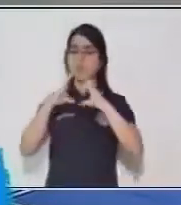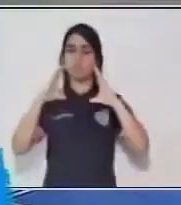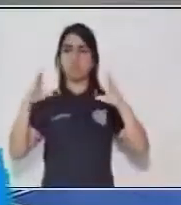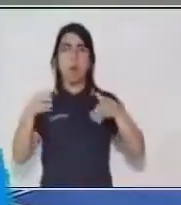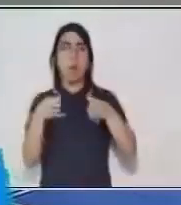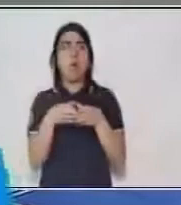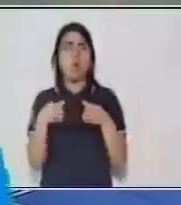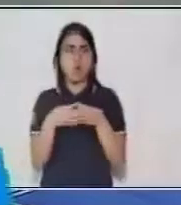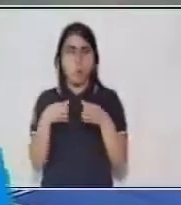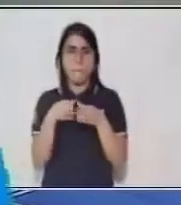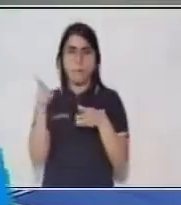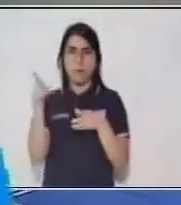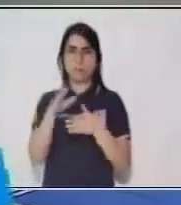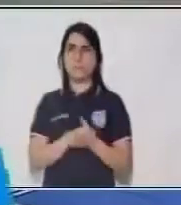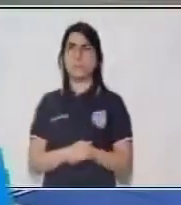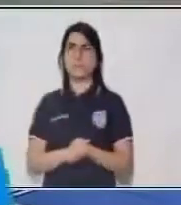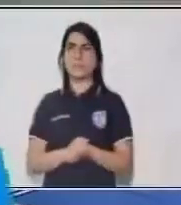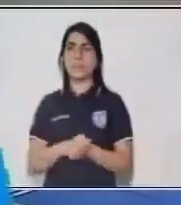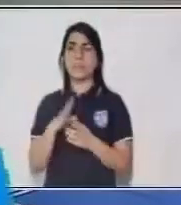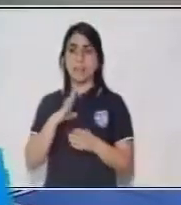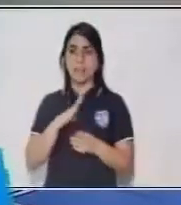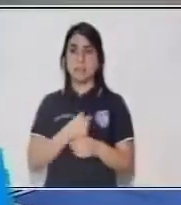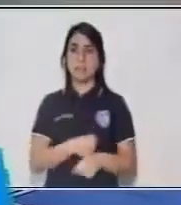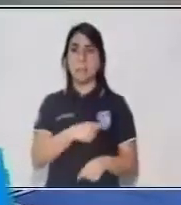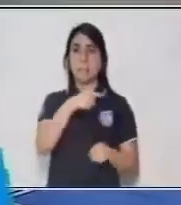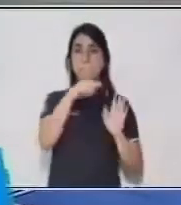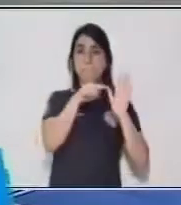3 hasta más 2. Ese es nuestro